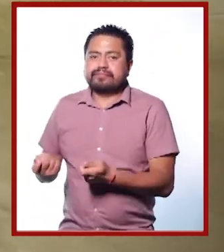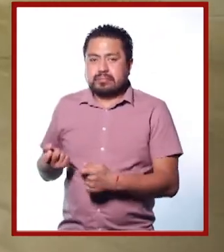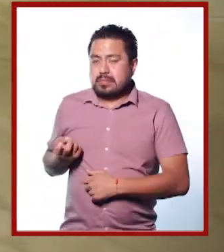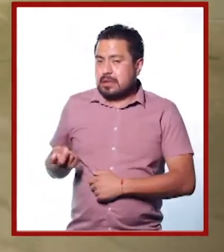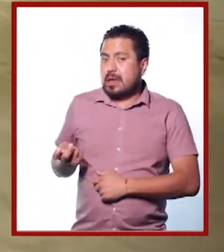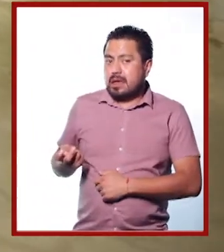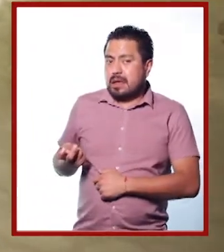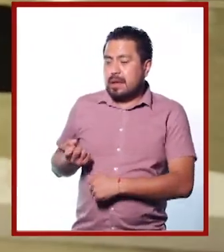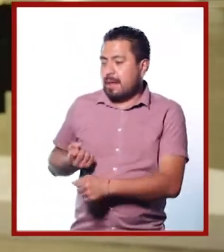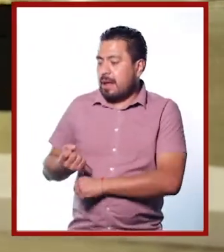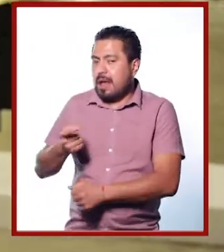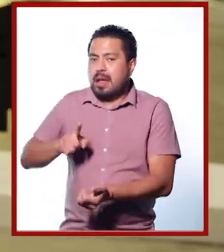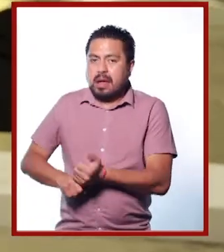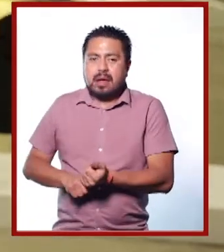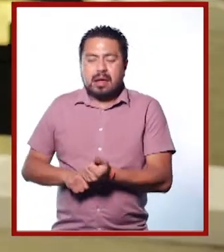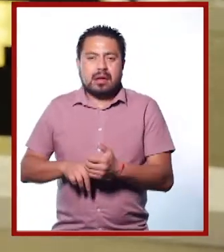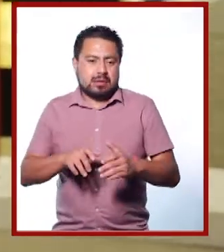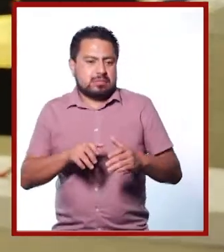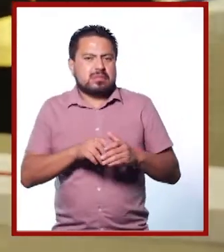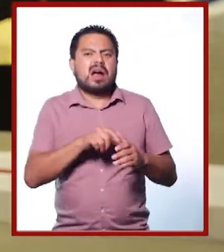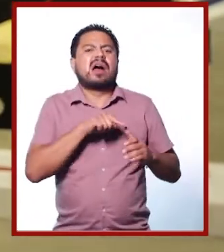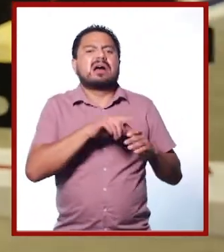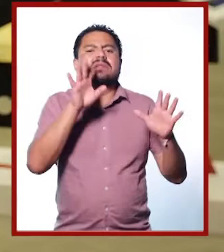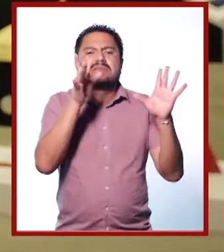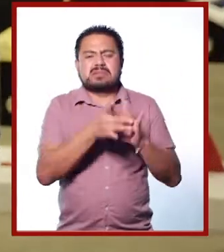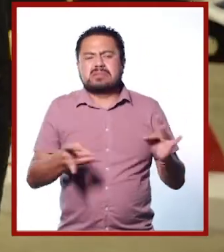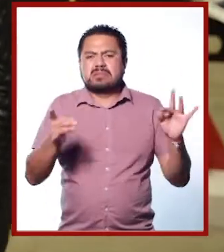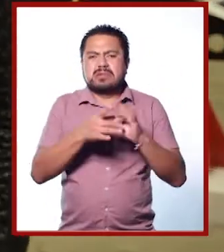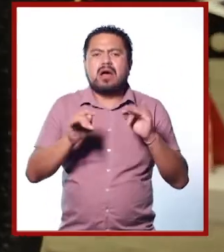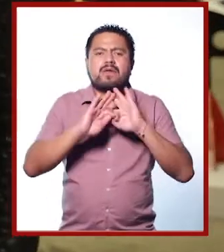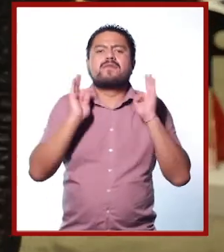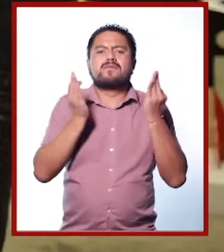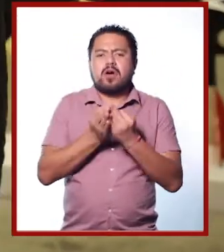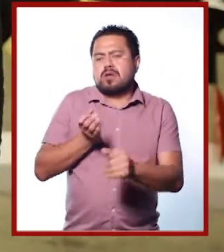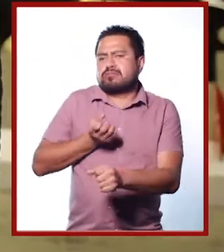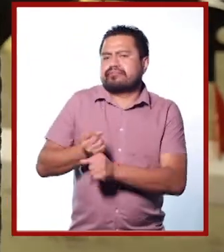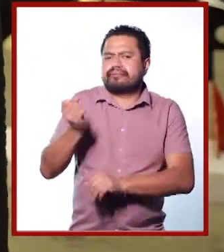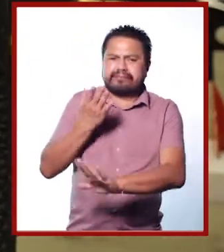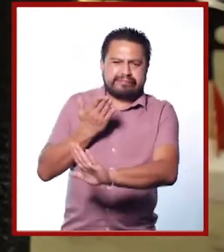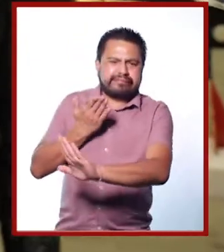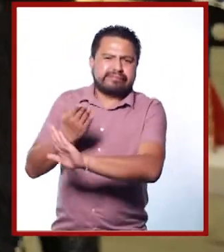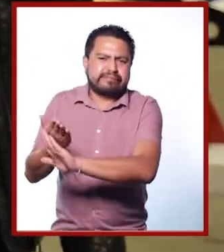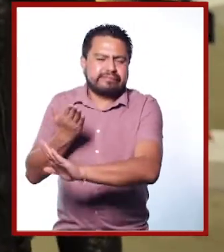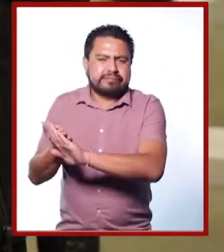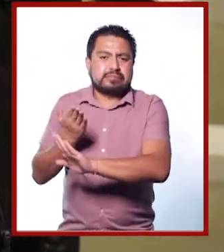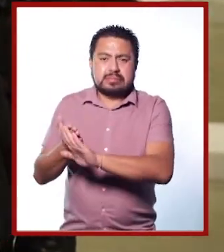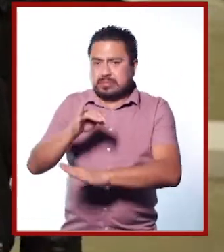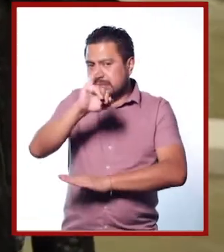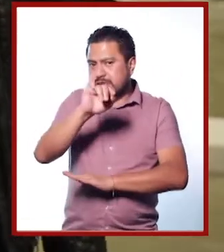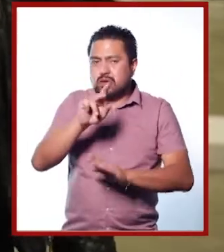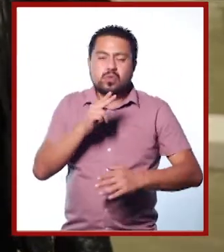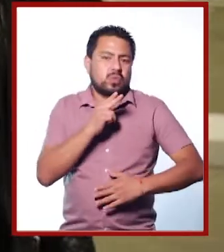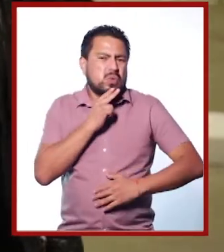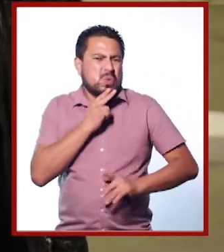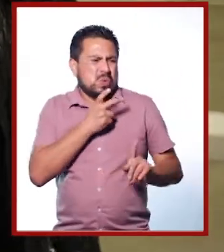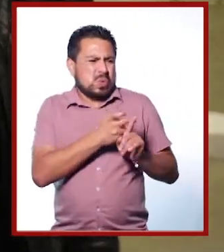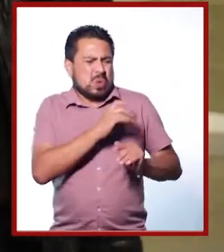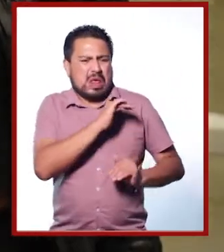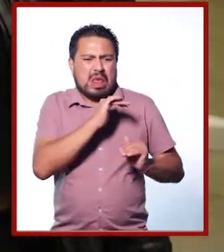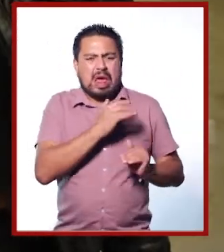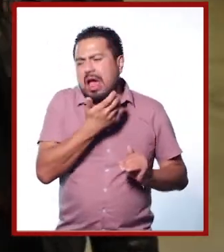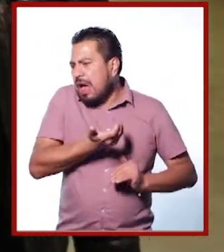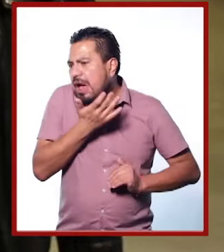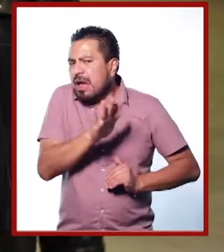el otro, microviolencias. Las microviolencias se refieren a formas de violencia que precisamente por su sutileza